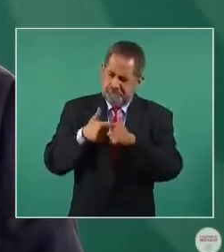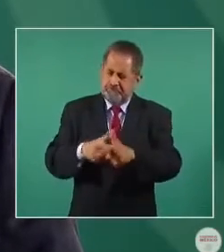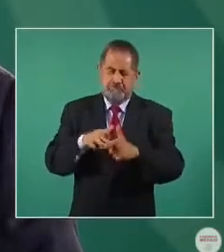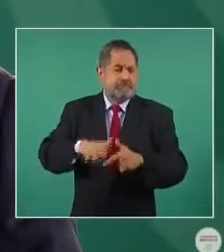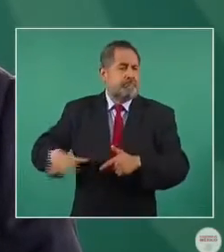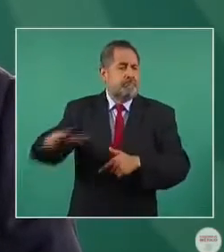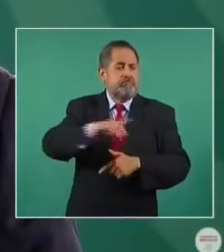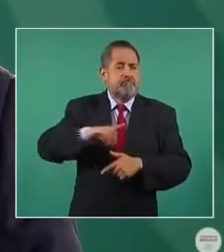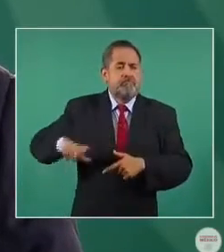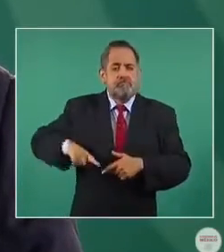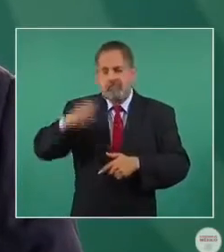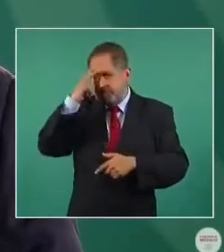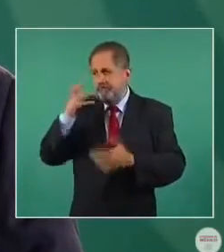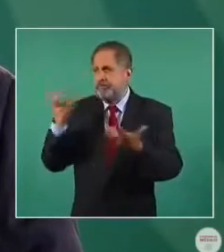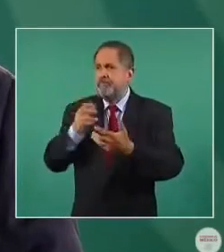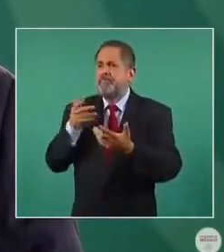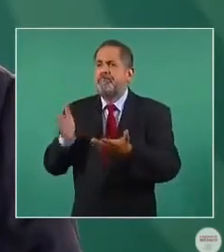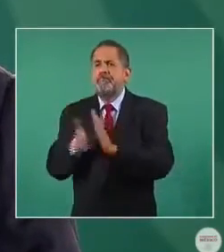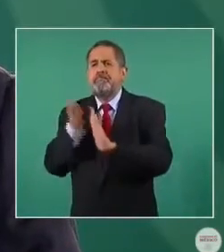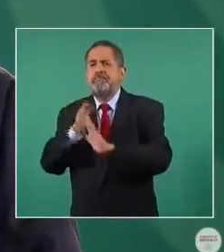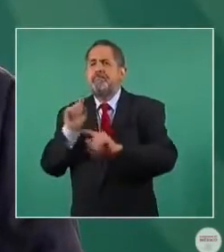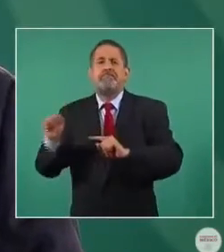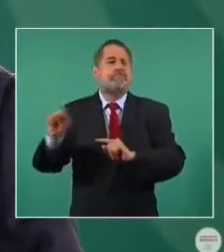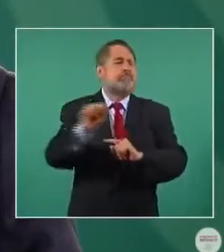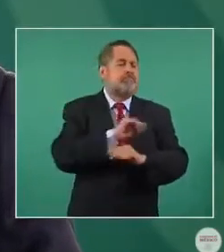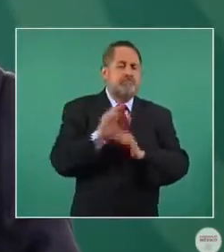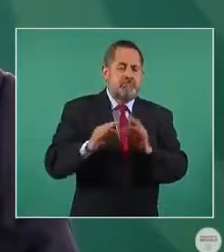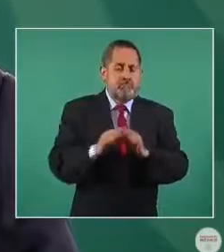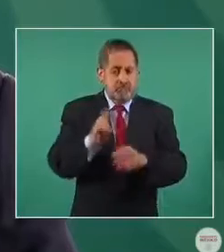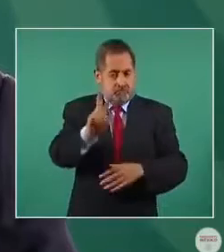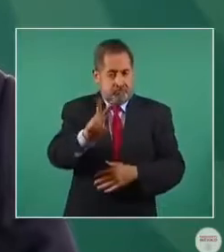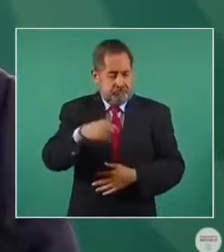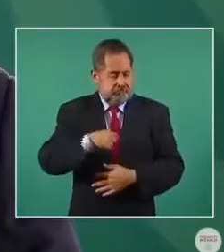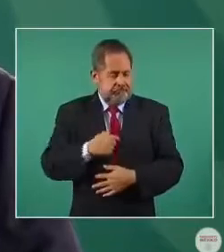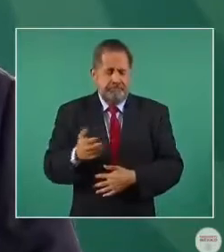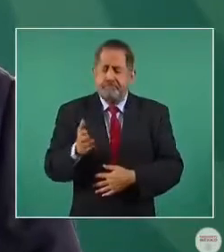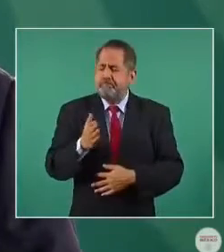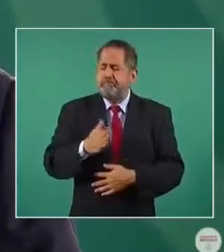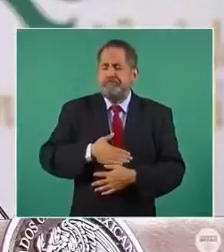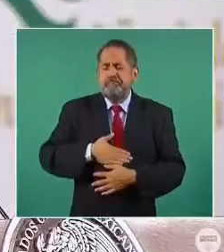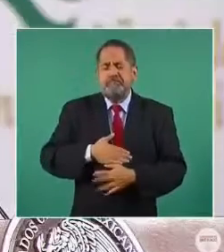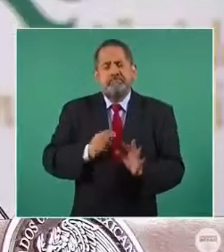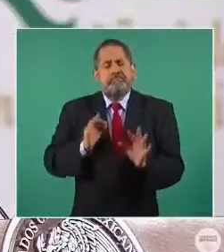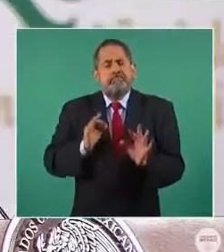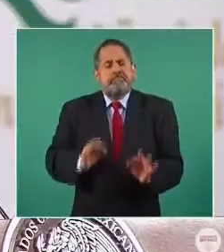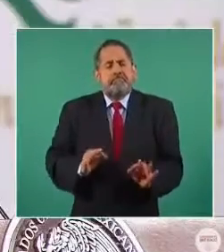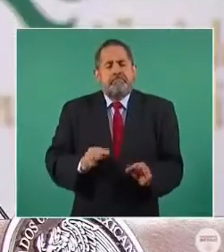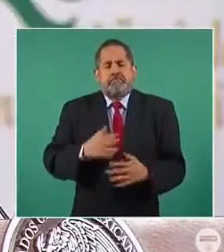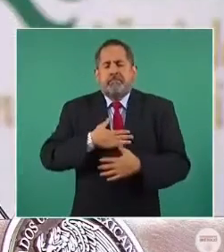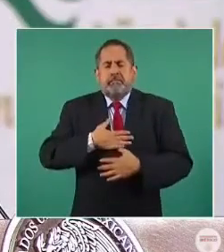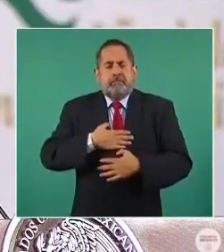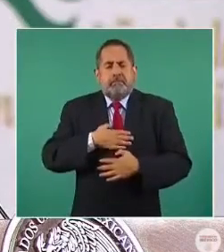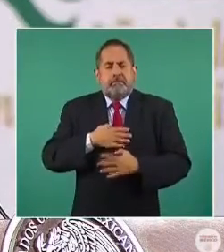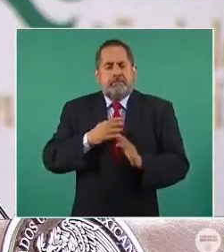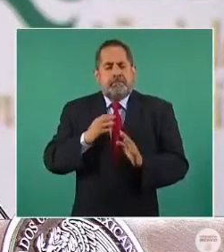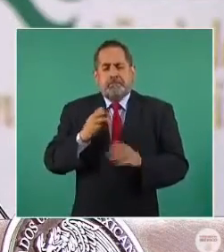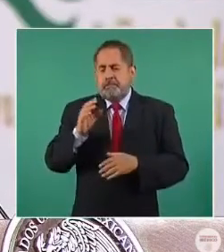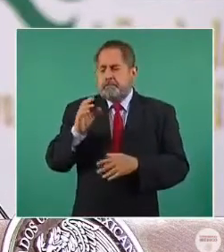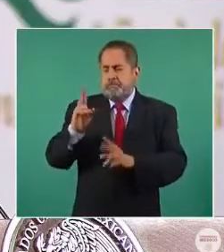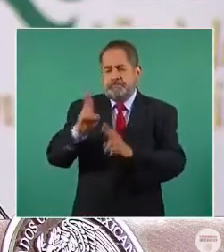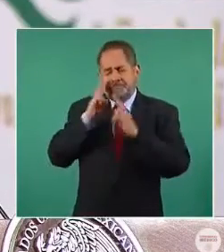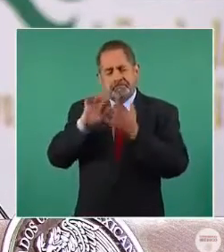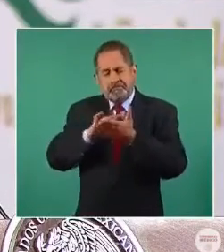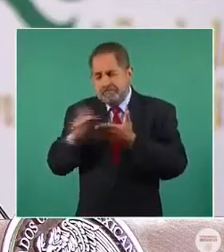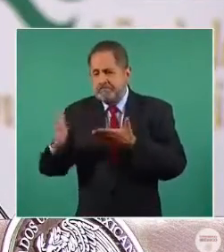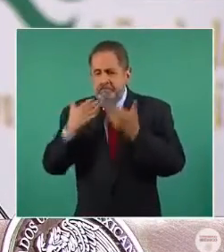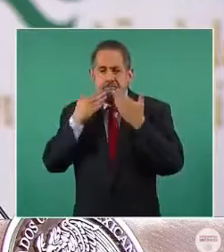la República. Entonces, en lo personal, yo me voy muy satisfecho, muy honrado con mi puesto, muy agradecido con